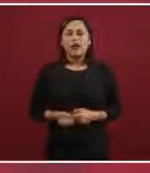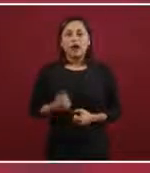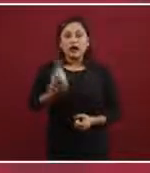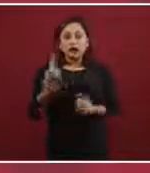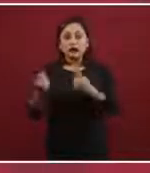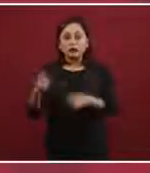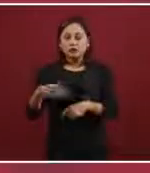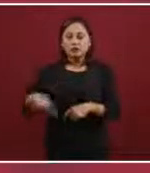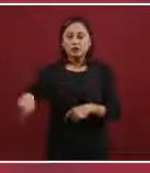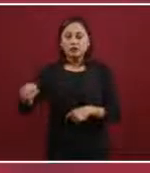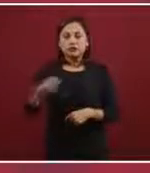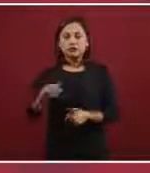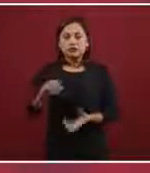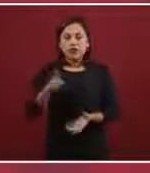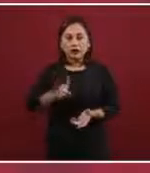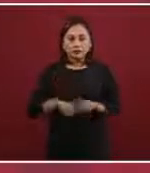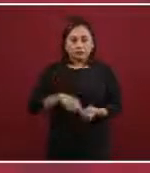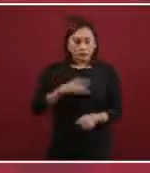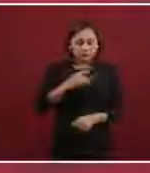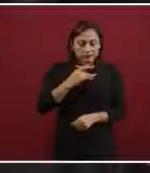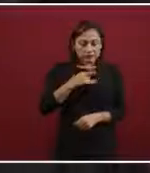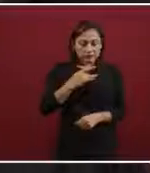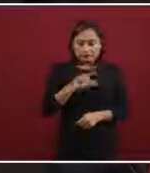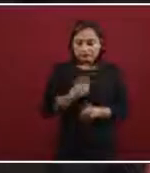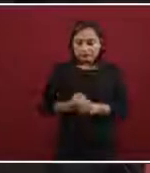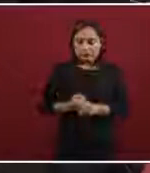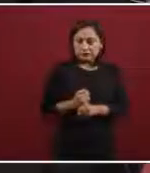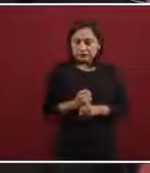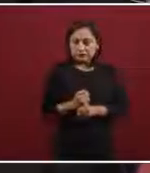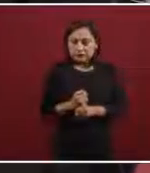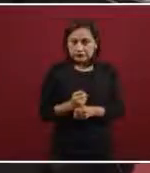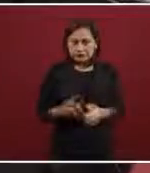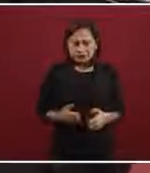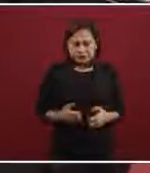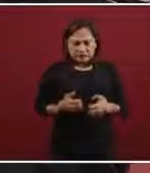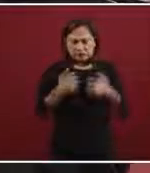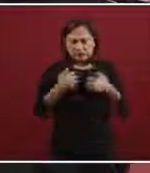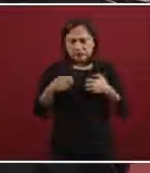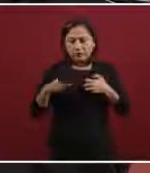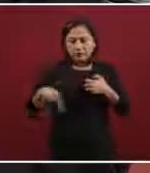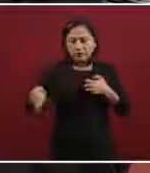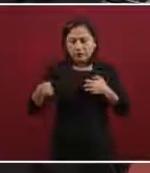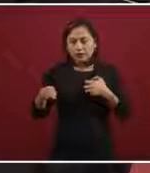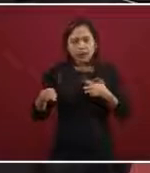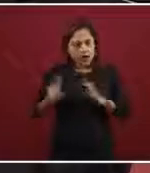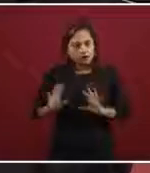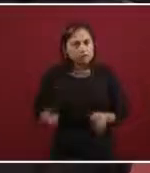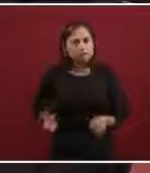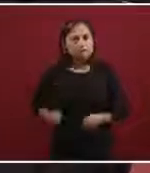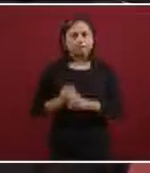fuerza todo esto que llevo en su momento